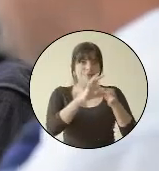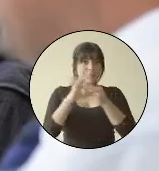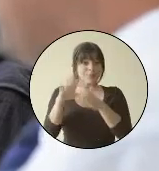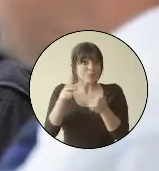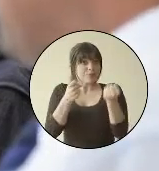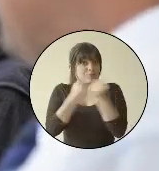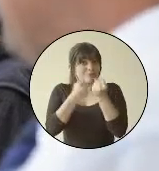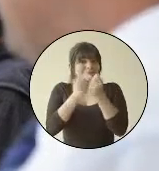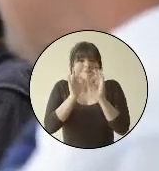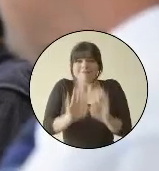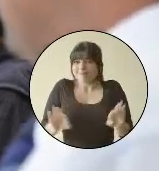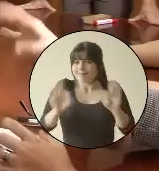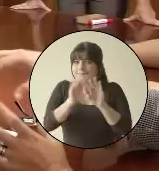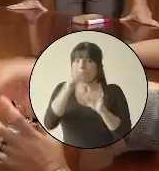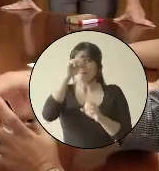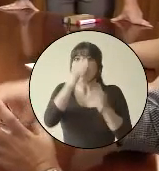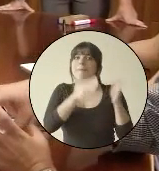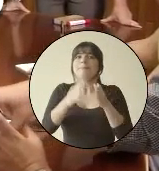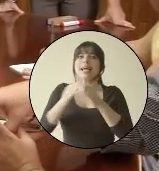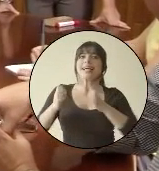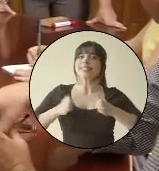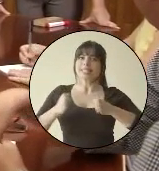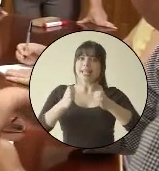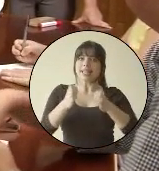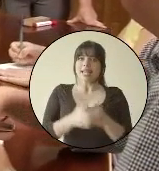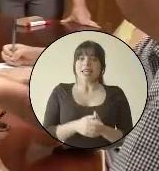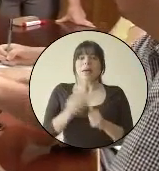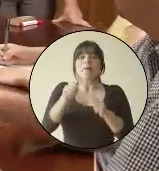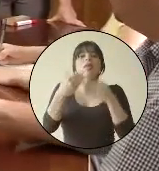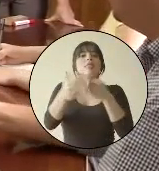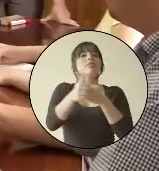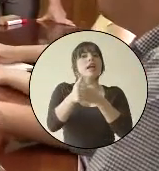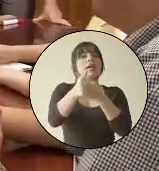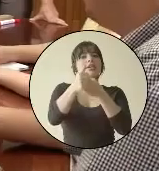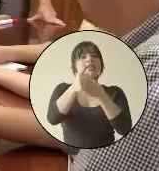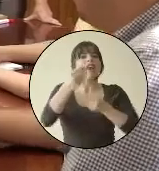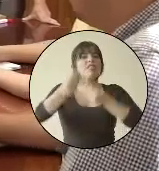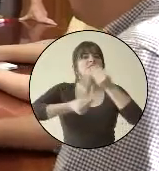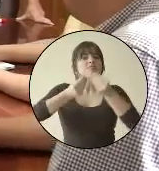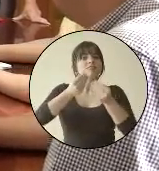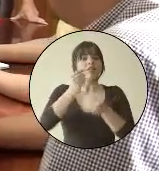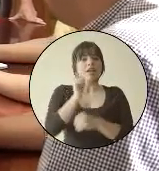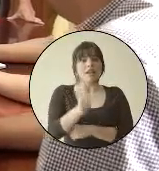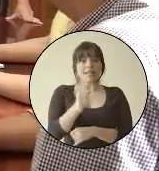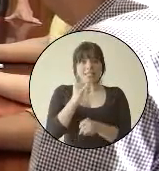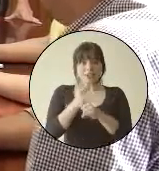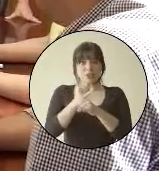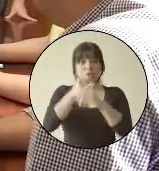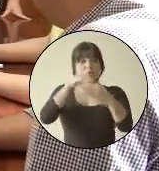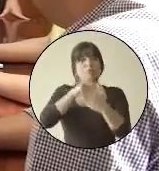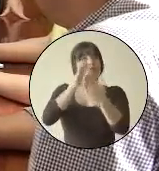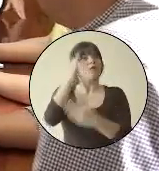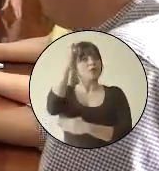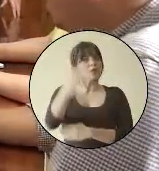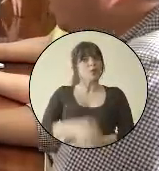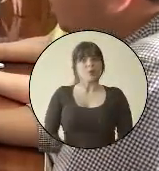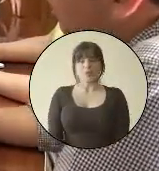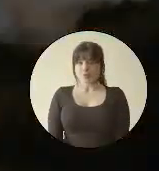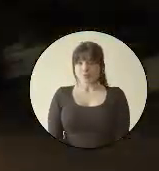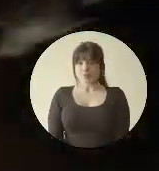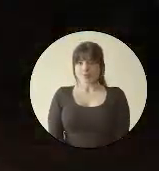Sus aportes son fundamentales para el plan estratégico que guiará el quehacer institucional frente al